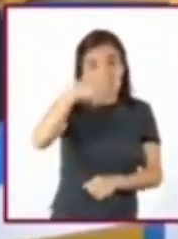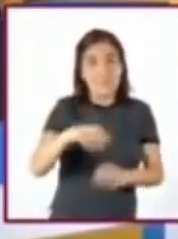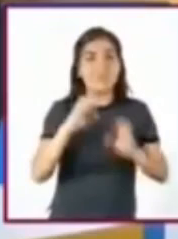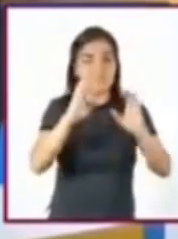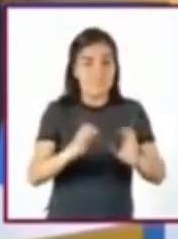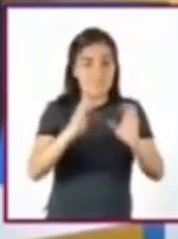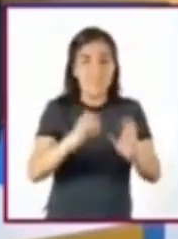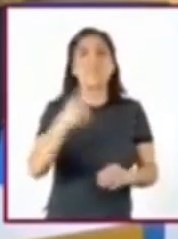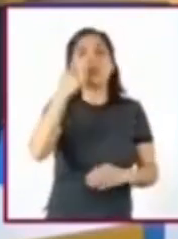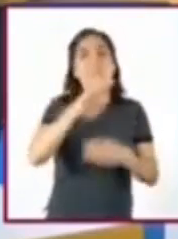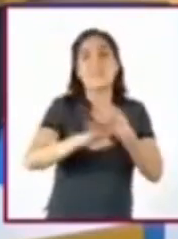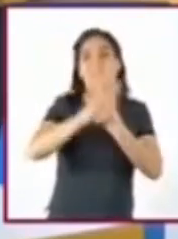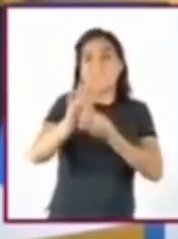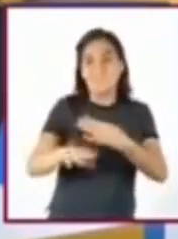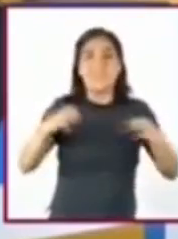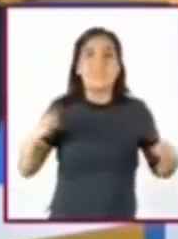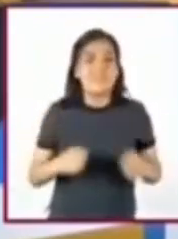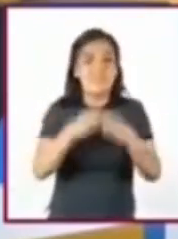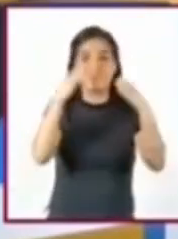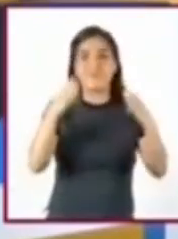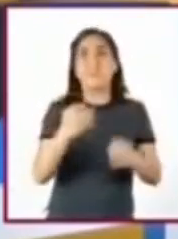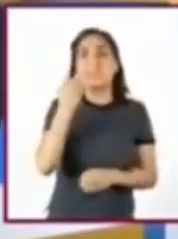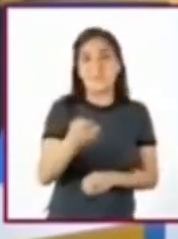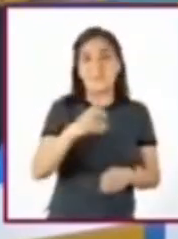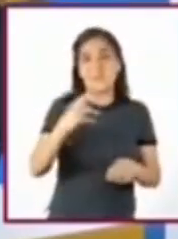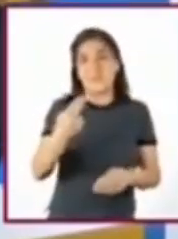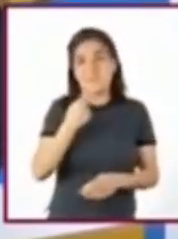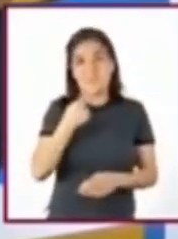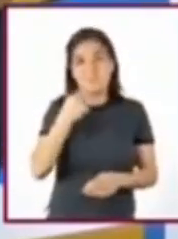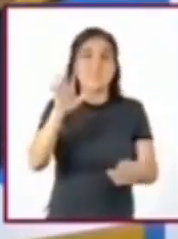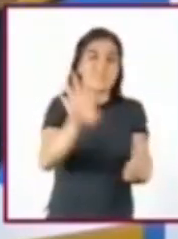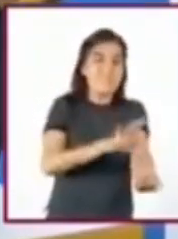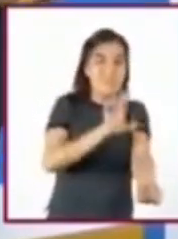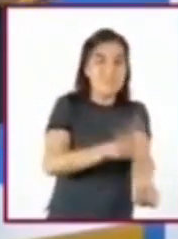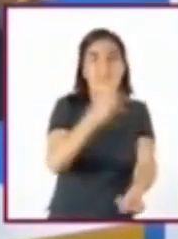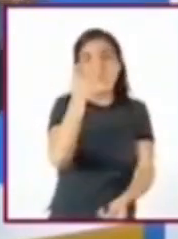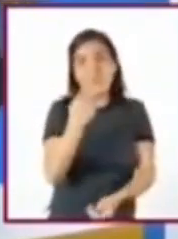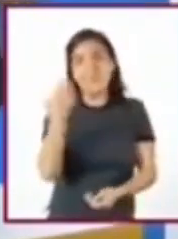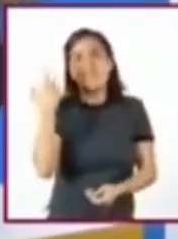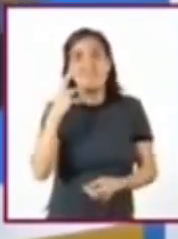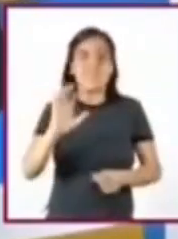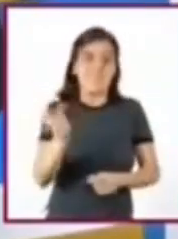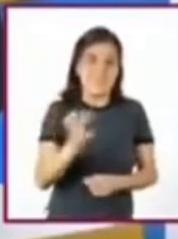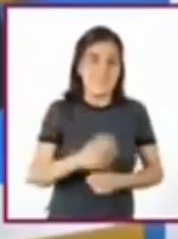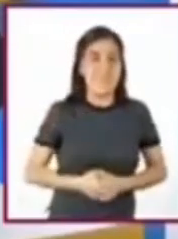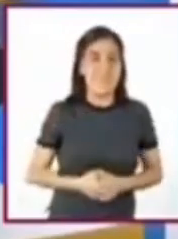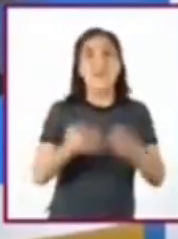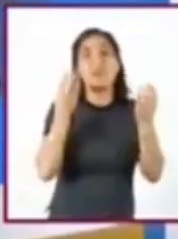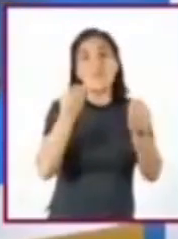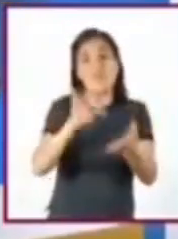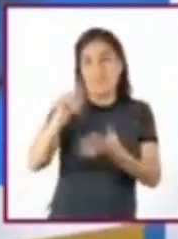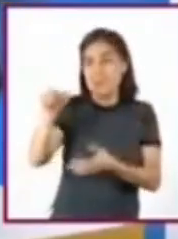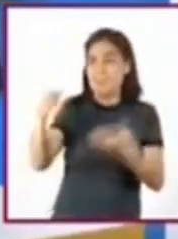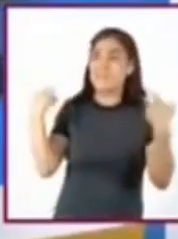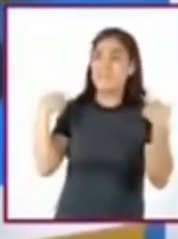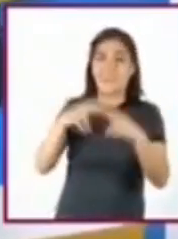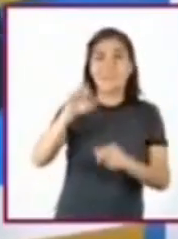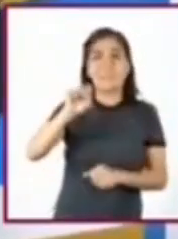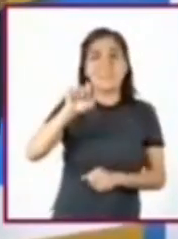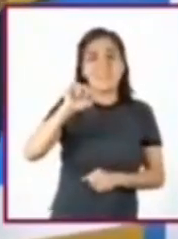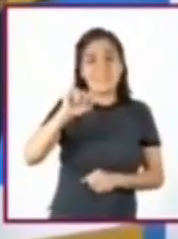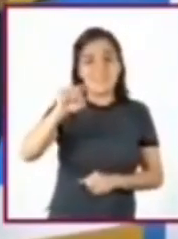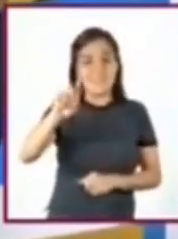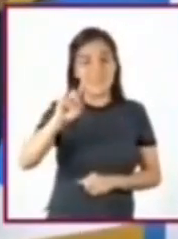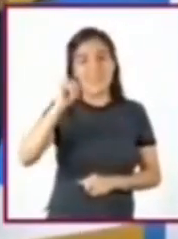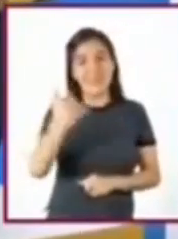tomar para evitar accidentes al utilizar sus aparatos eléctricos. Agradecemos a la maestra Cindy Leticia Romero